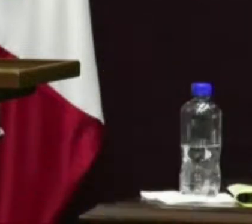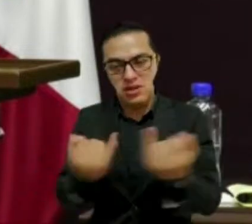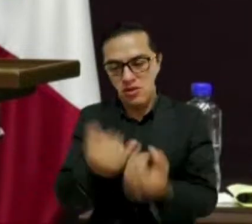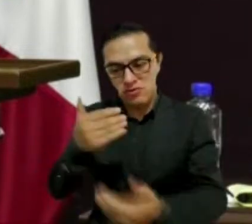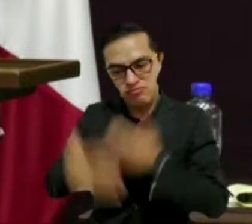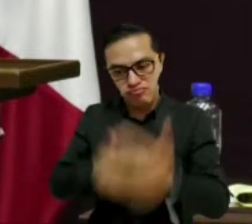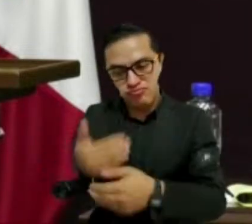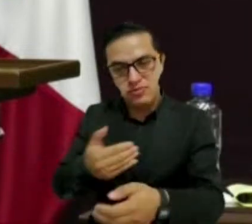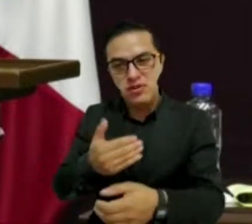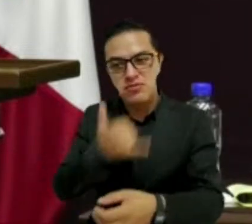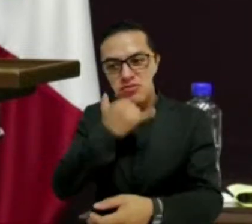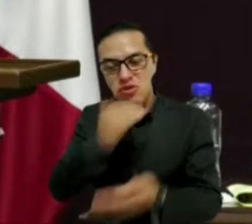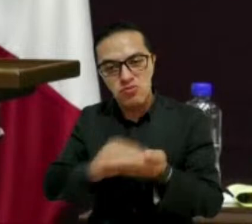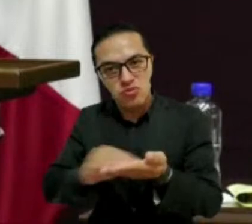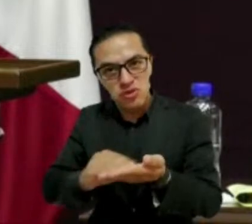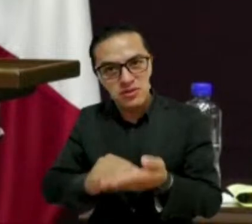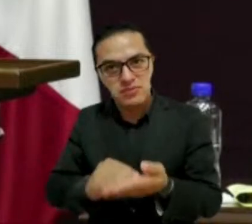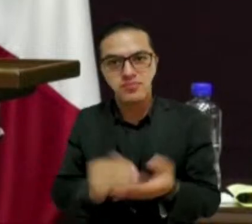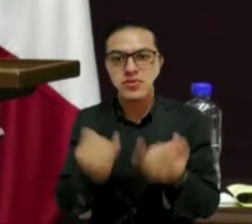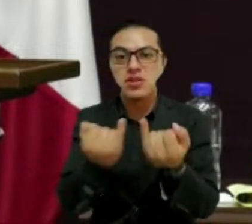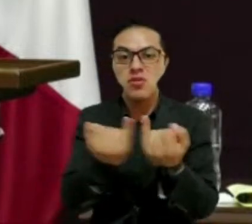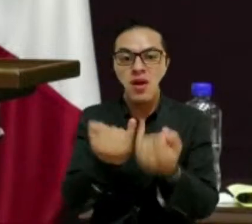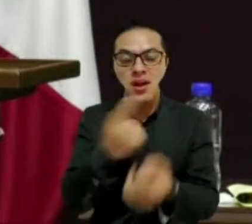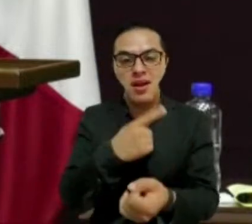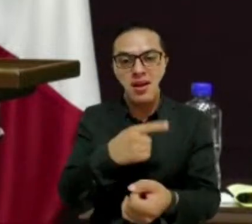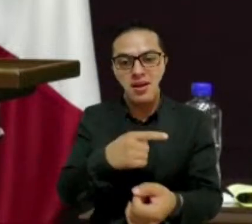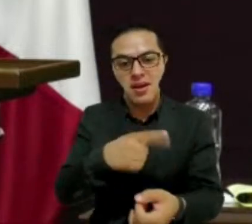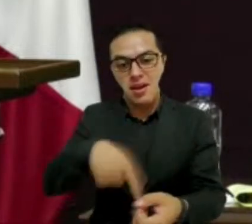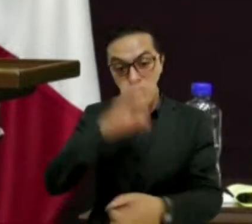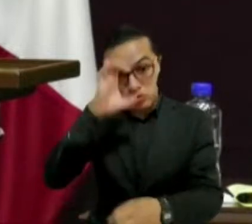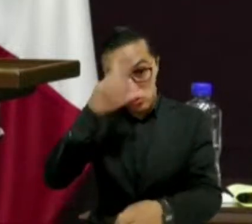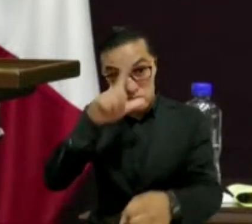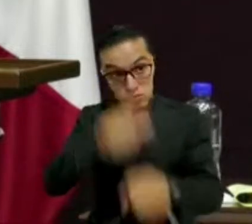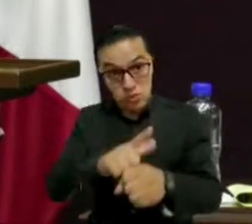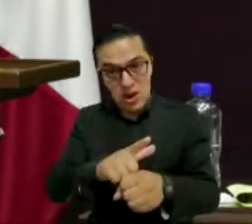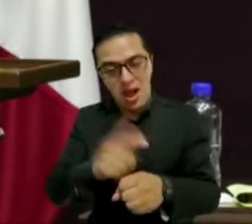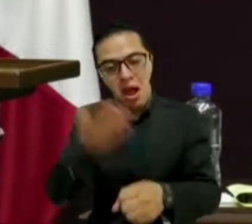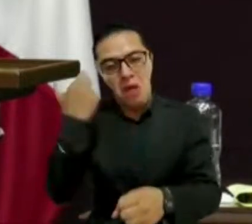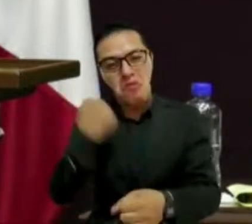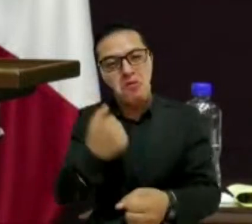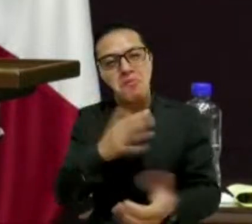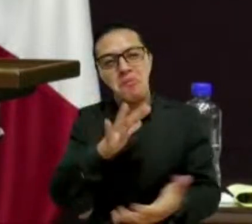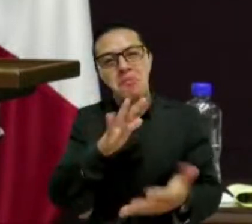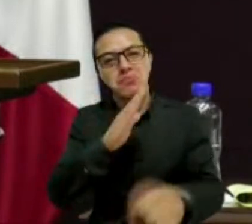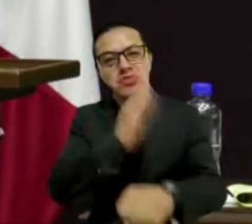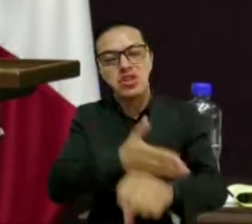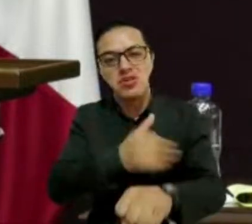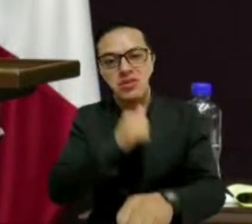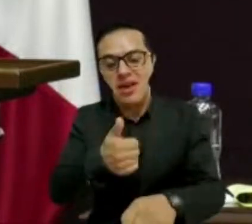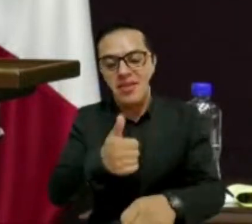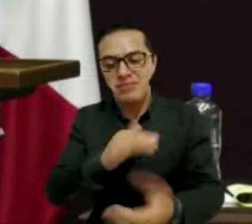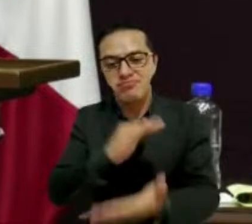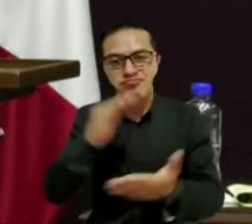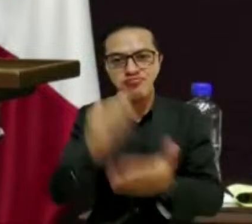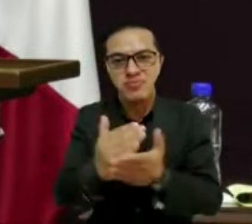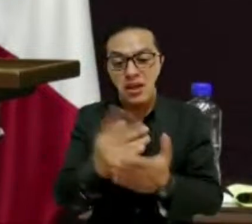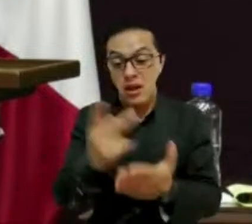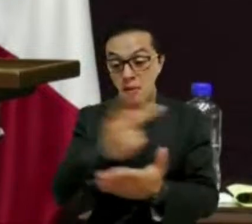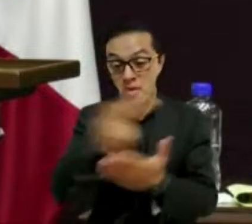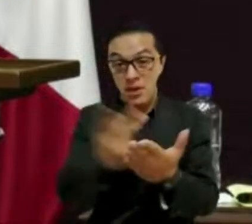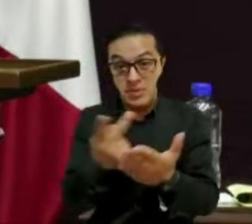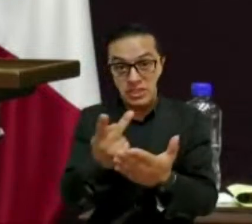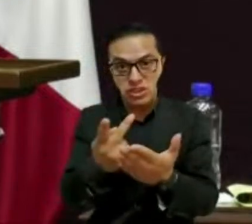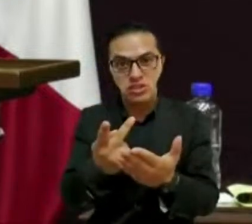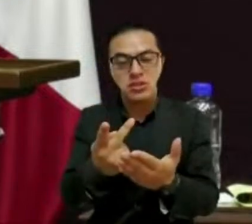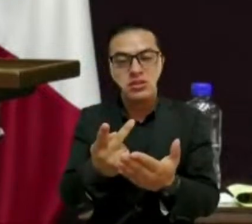de impunidad y promueve la responsabilidad de los infractores. Priorizar los programas sociales para las víctimas